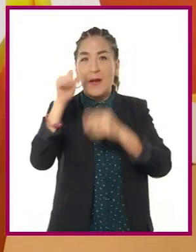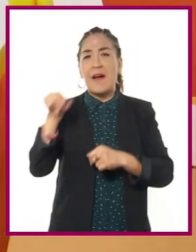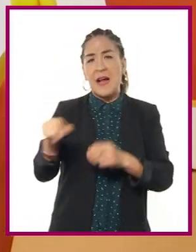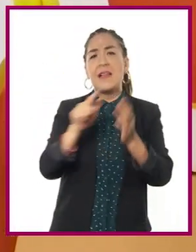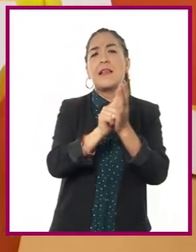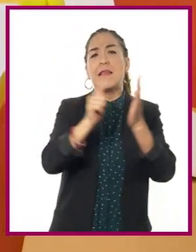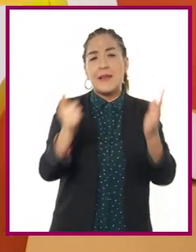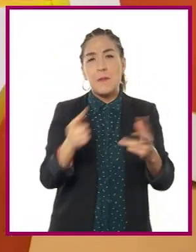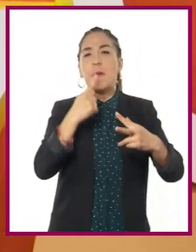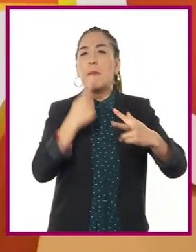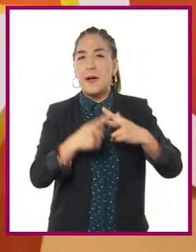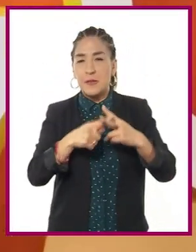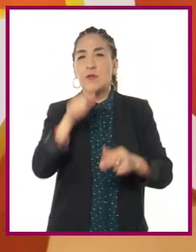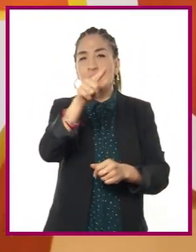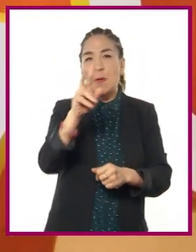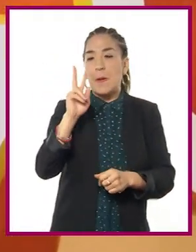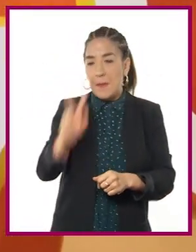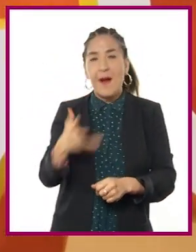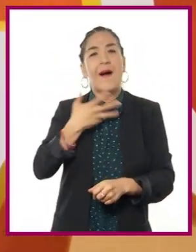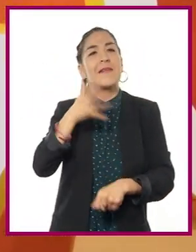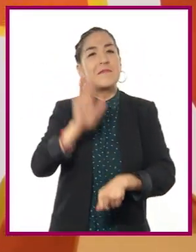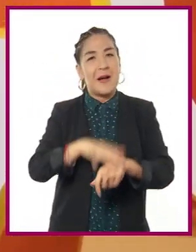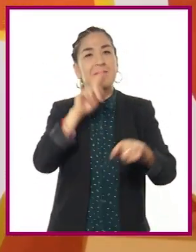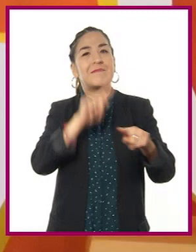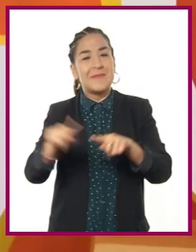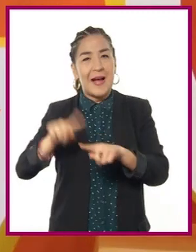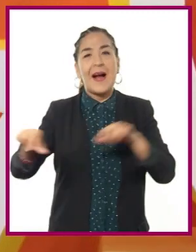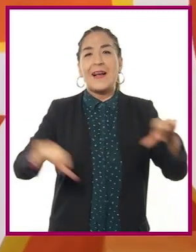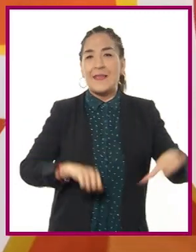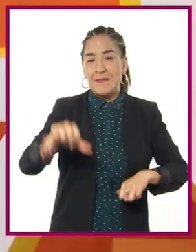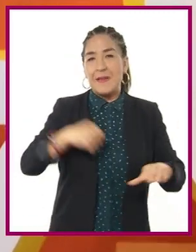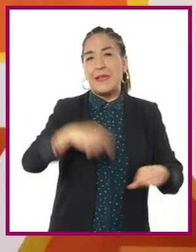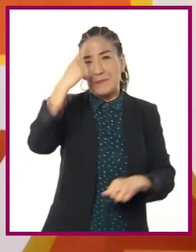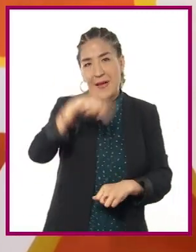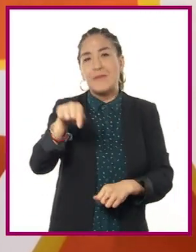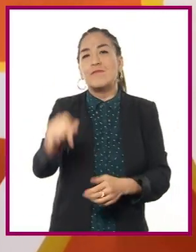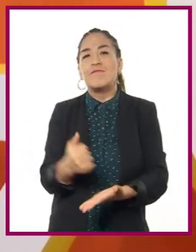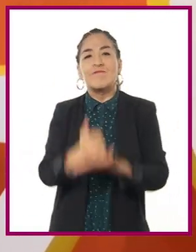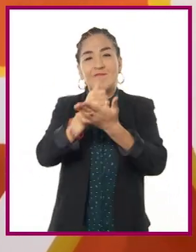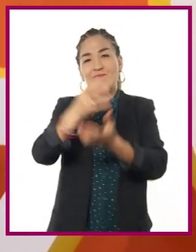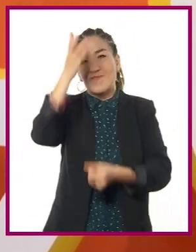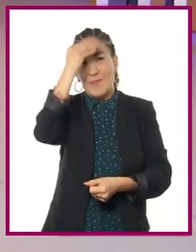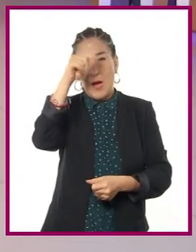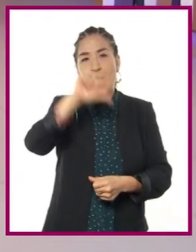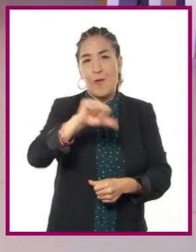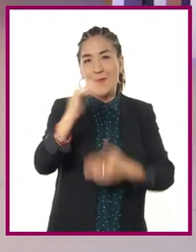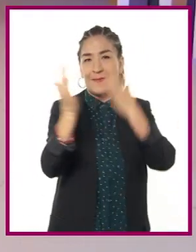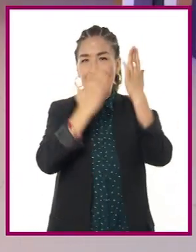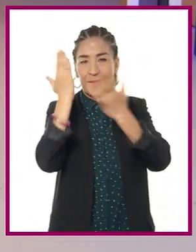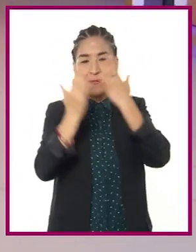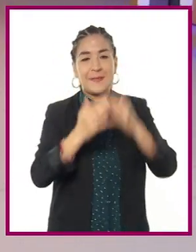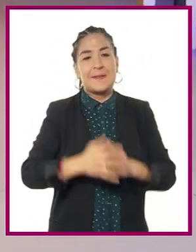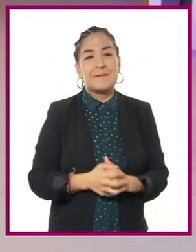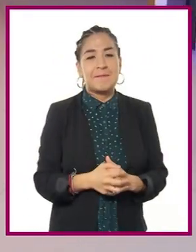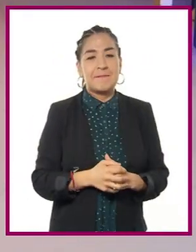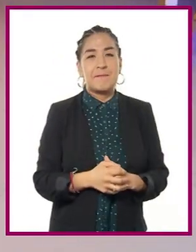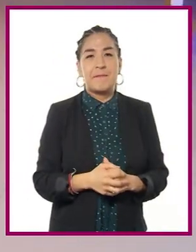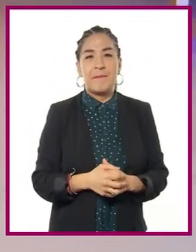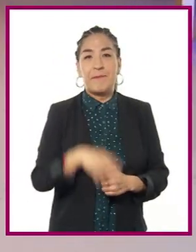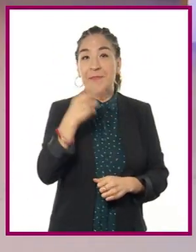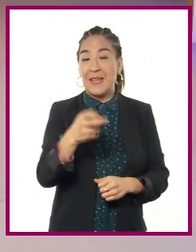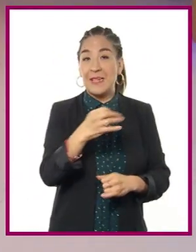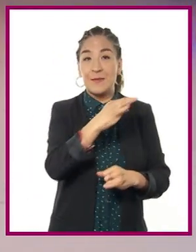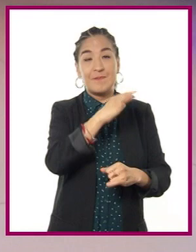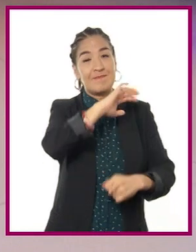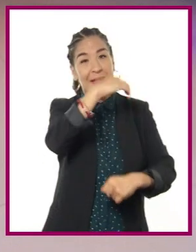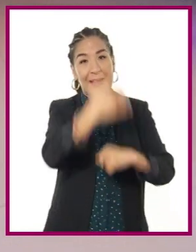de texto encontrarán contenidos que apoyen lo que estudiamos. Y para